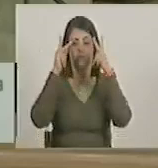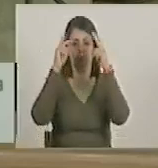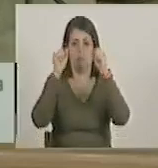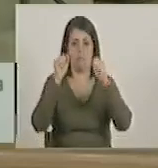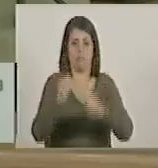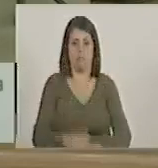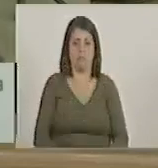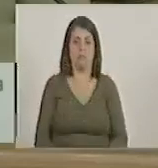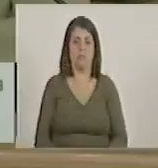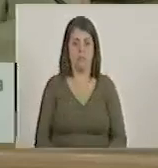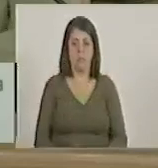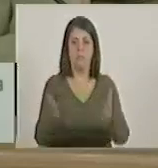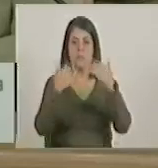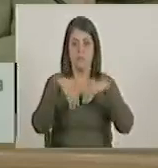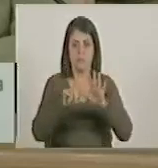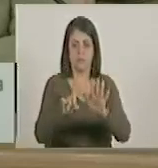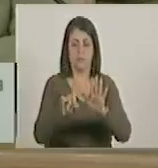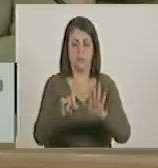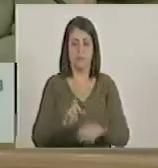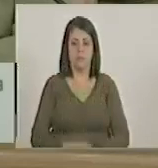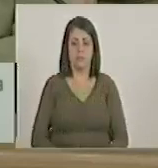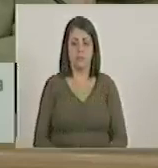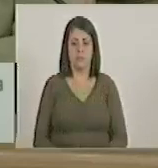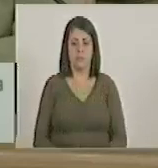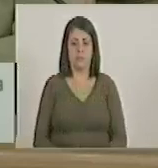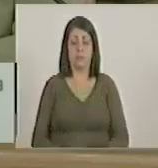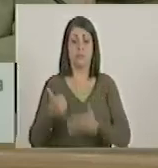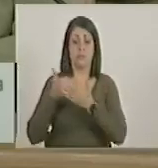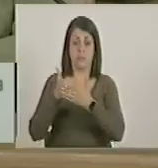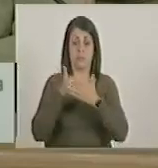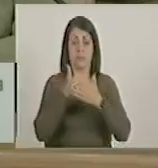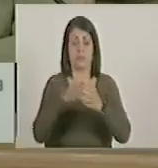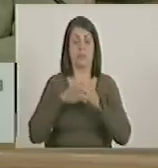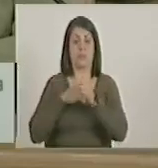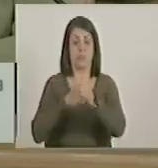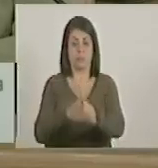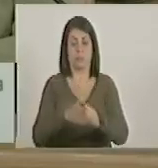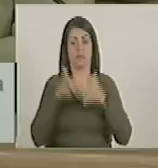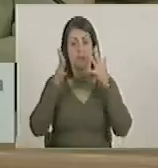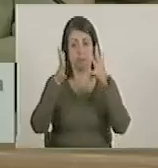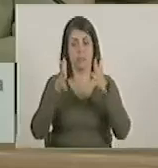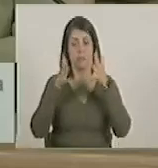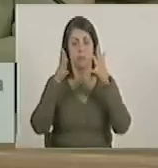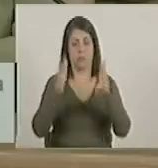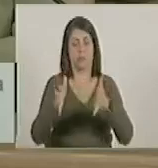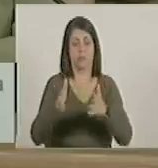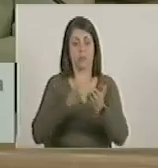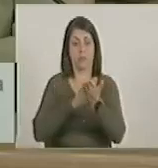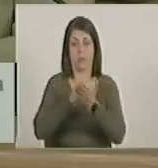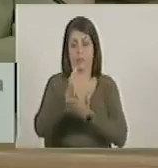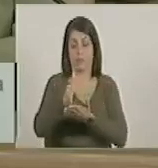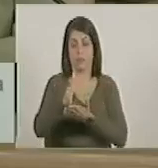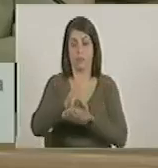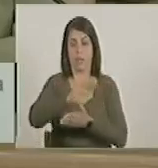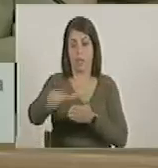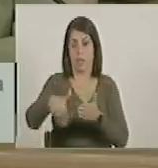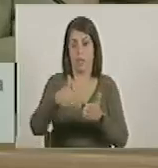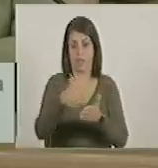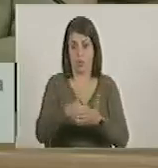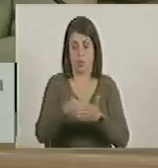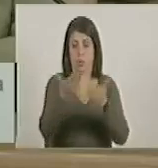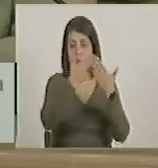carreras. Numeral 6. Brindar orientación, asesoramiento y seguimiento a las,